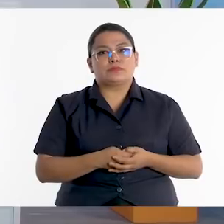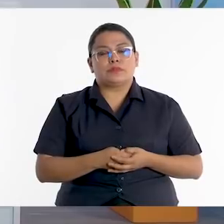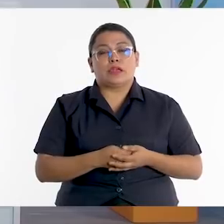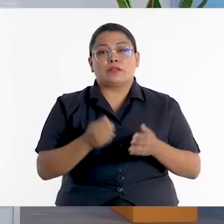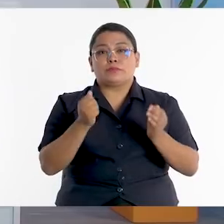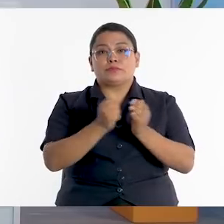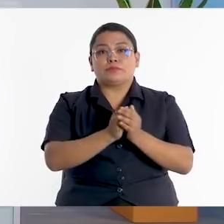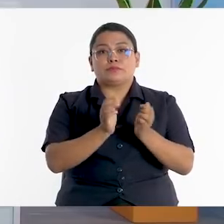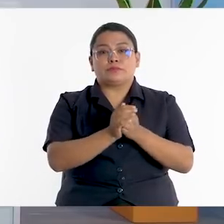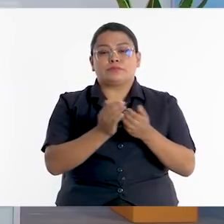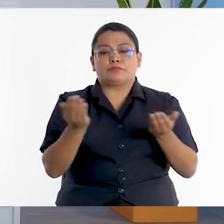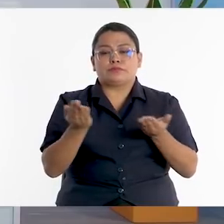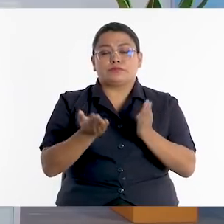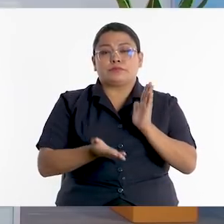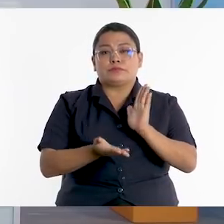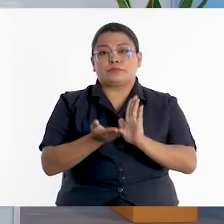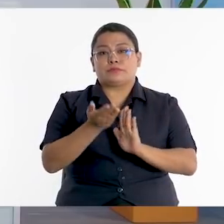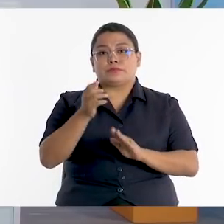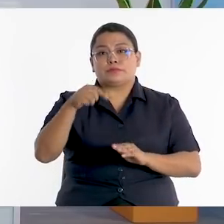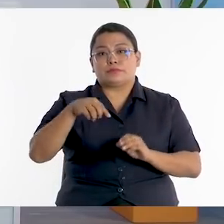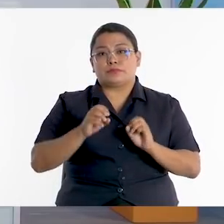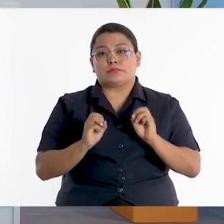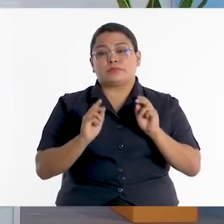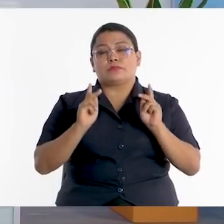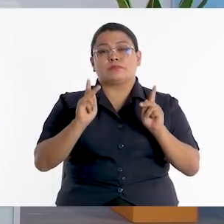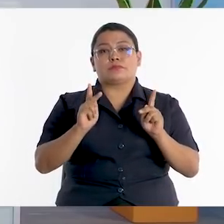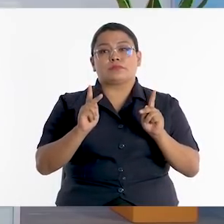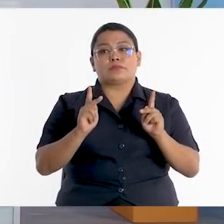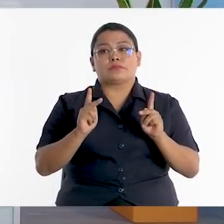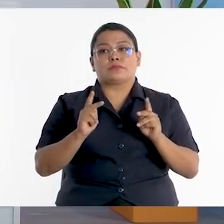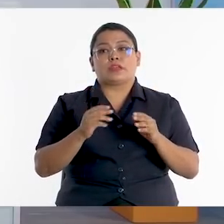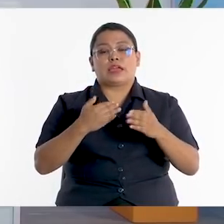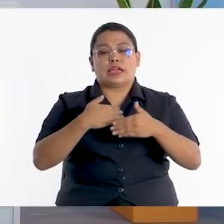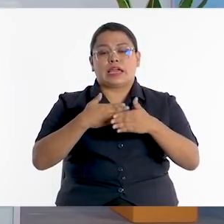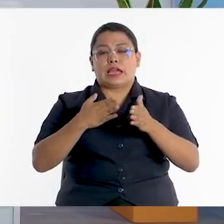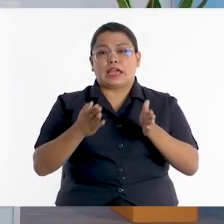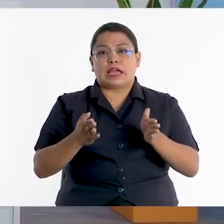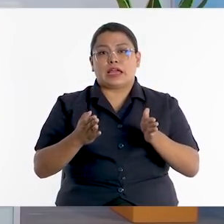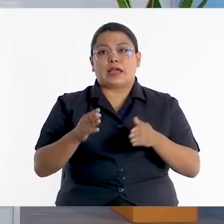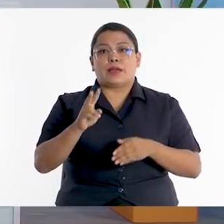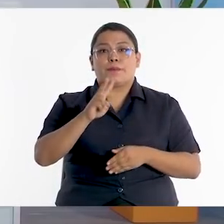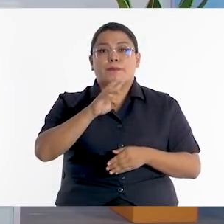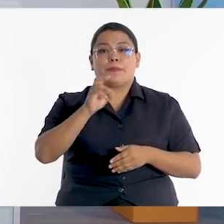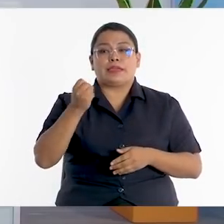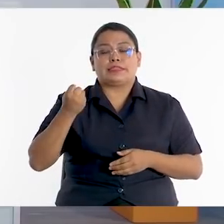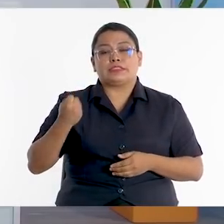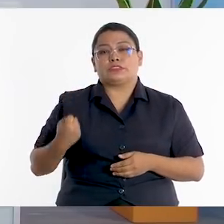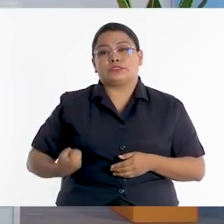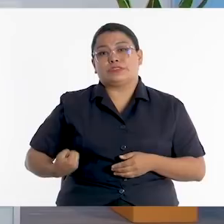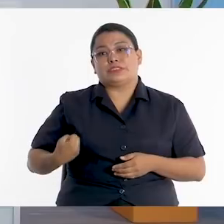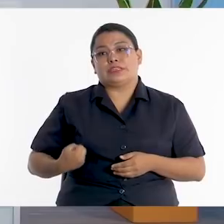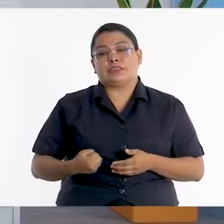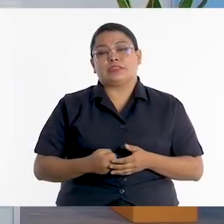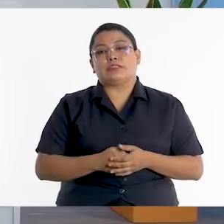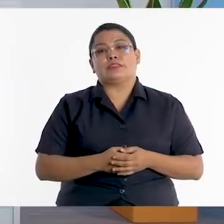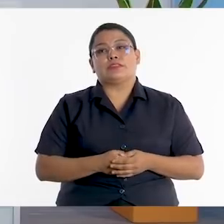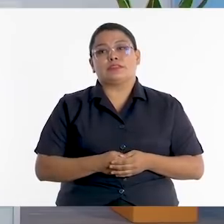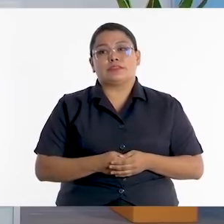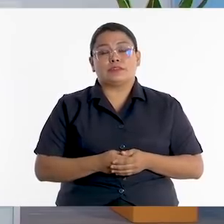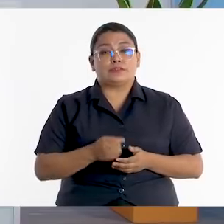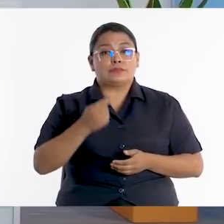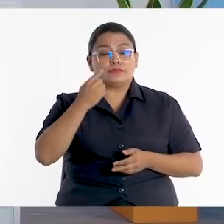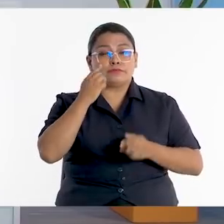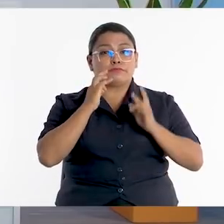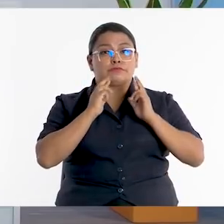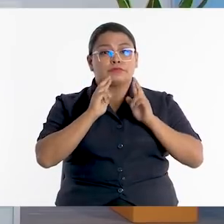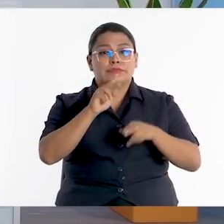El problema que vamos a desarrollar en esta ocasión se trata de un salón de clases que tiene 20 estudiantes y esto